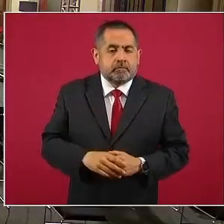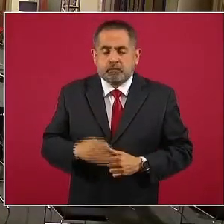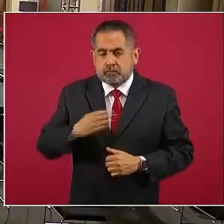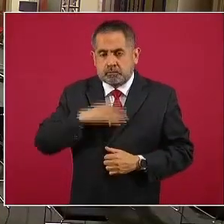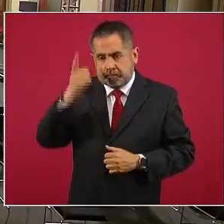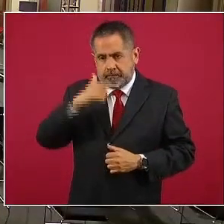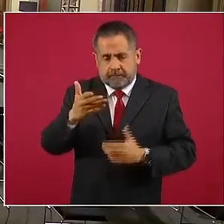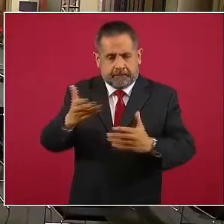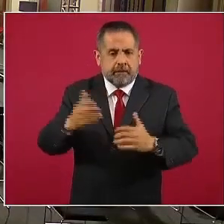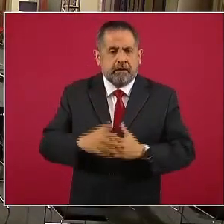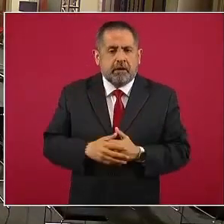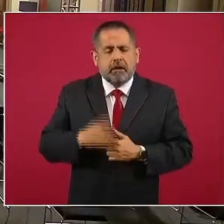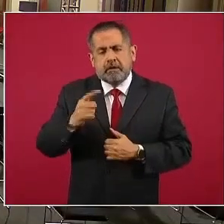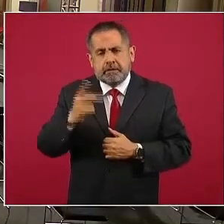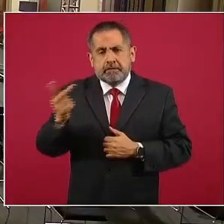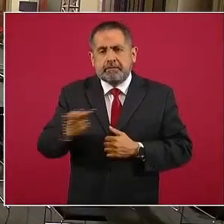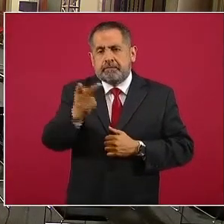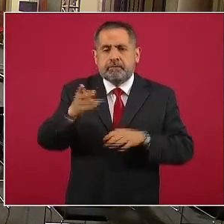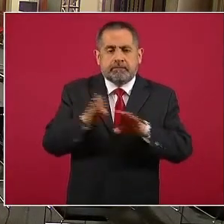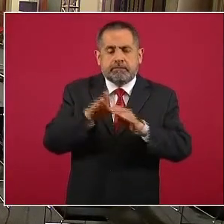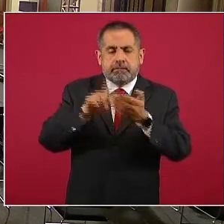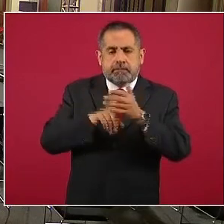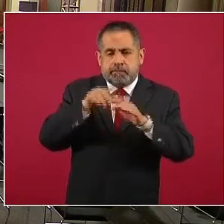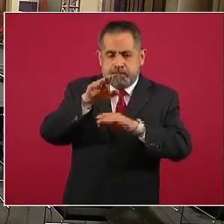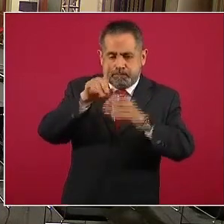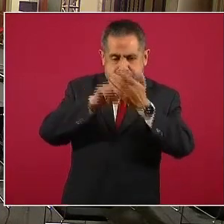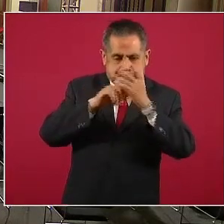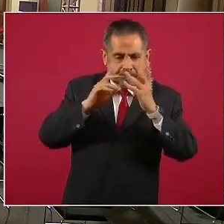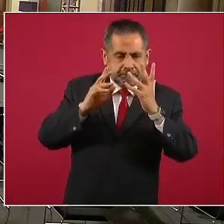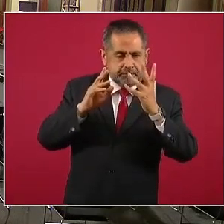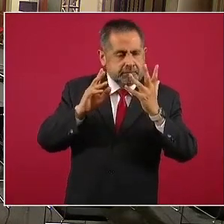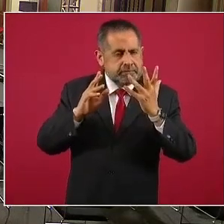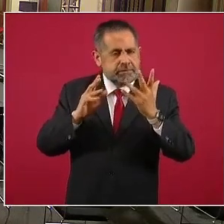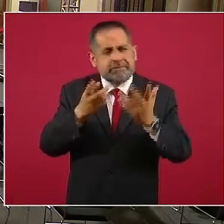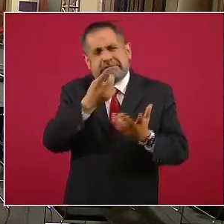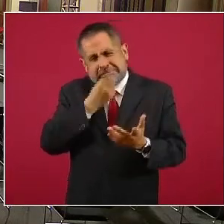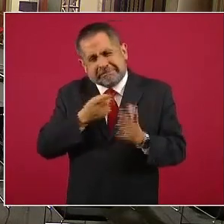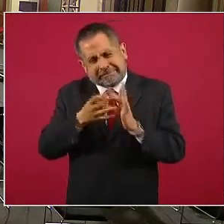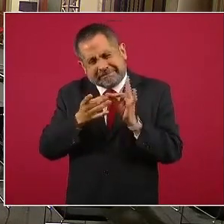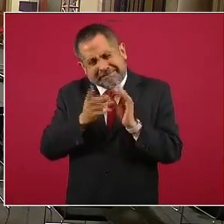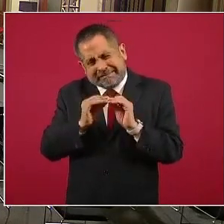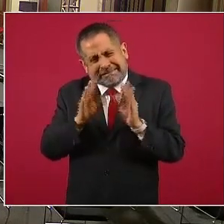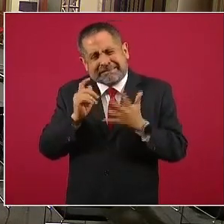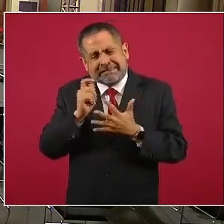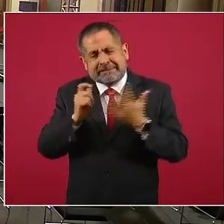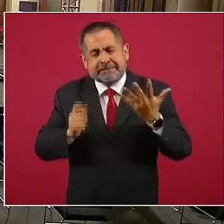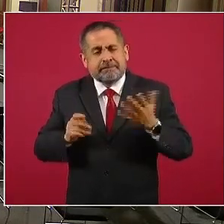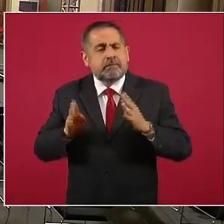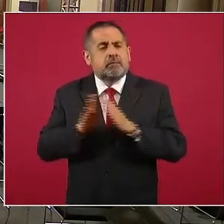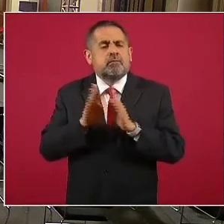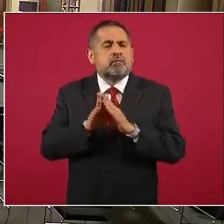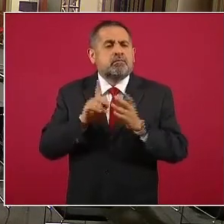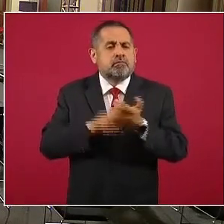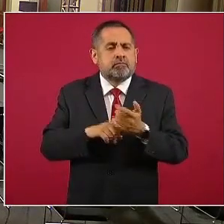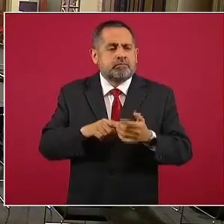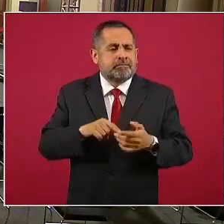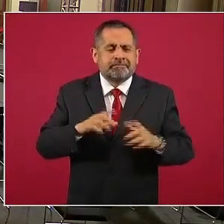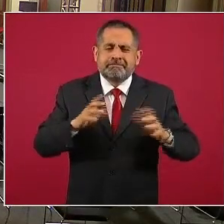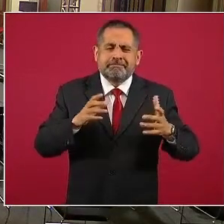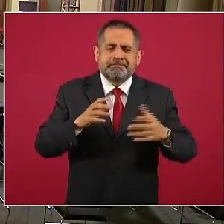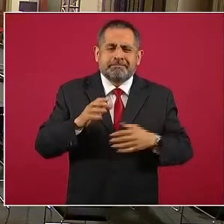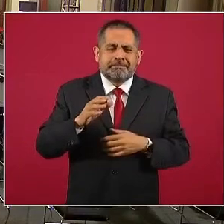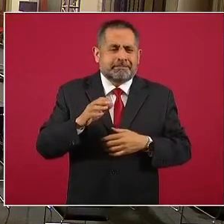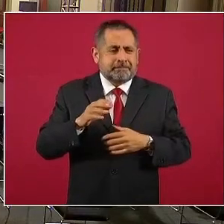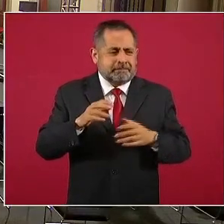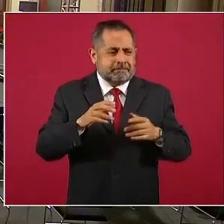noches. Una pregunta es sobre cómo, si nos puede dar más detalles sobre cómo será la cadena de frío de